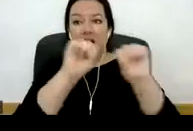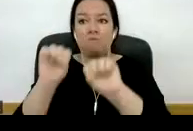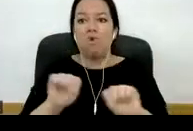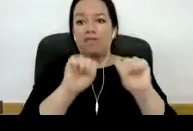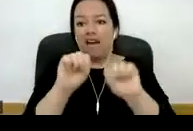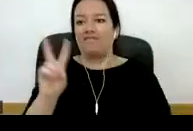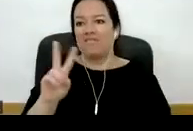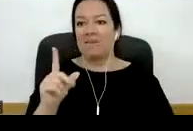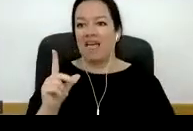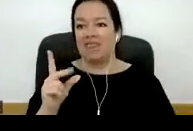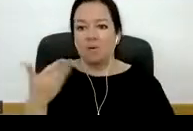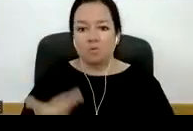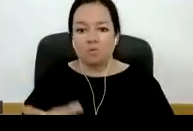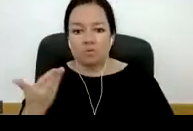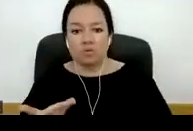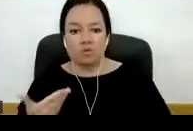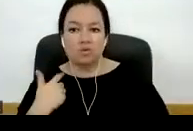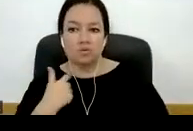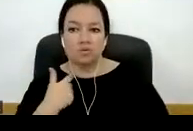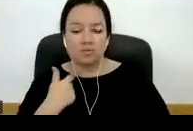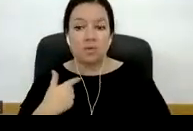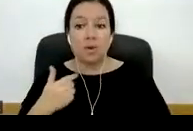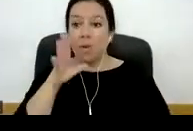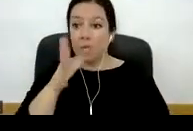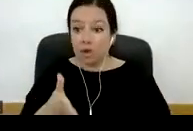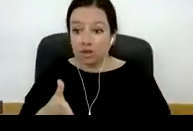en todo el proceso de inmunidad. Por lo tanto,